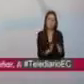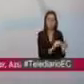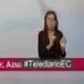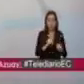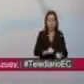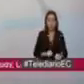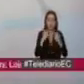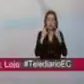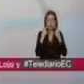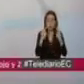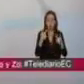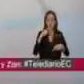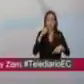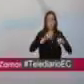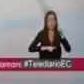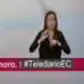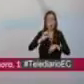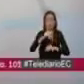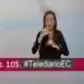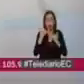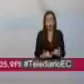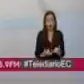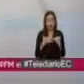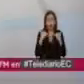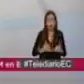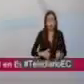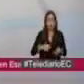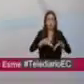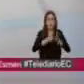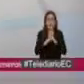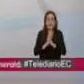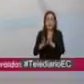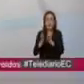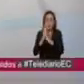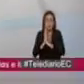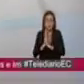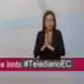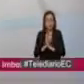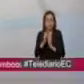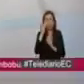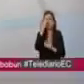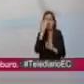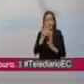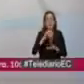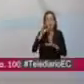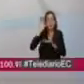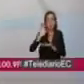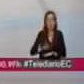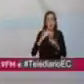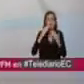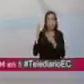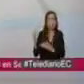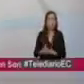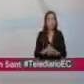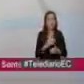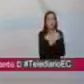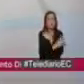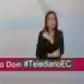no pedir esa eficiencia hoy no podemos porque primero tenemos menos recursos y tenemos una obligación moral con el país